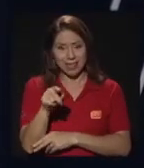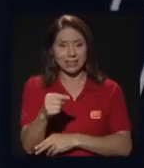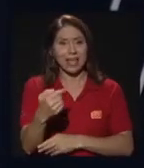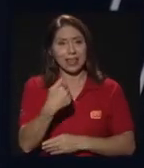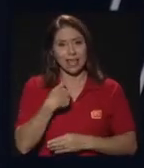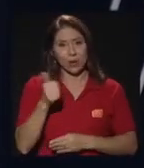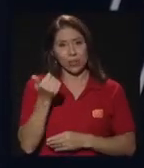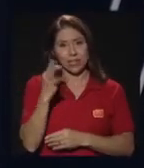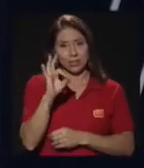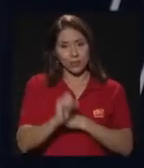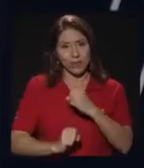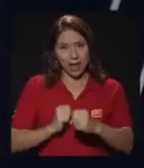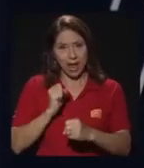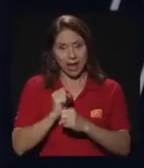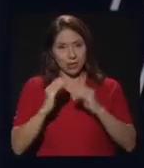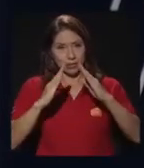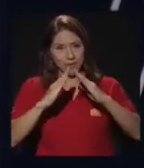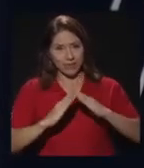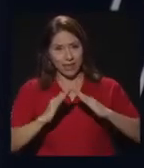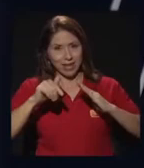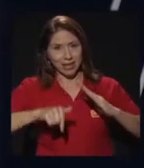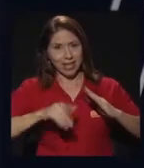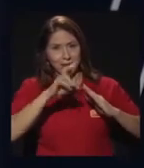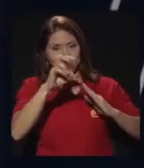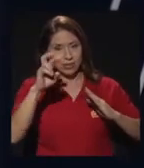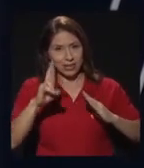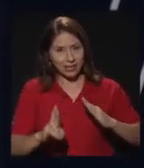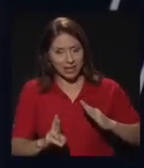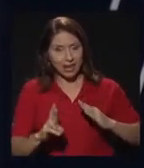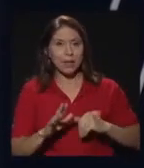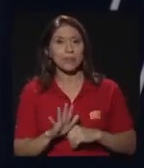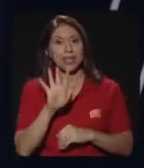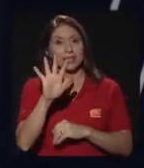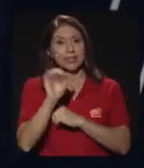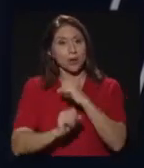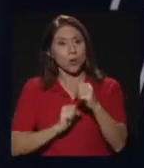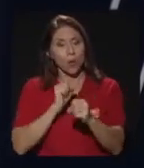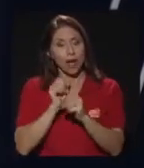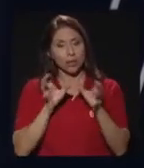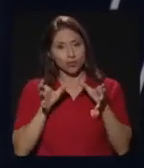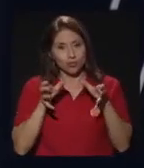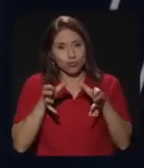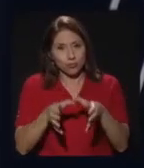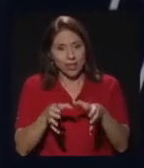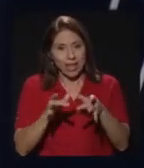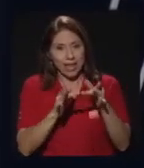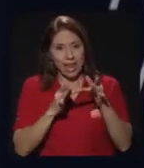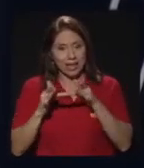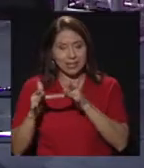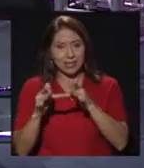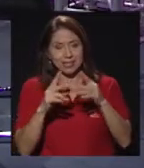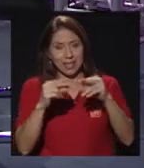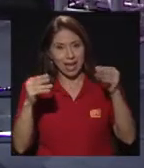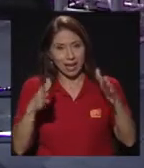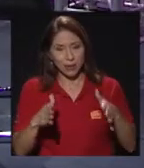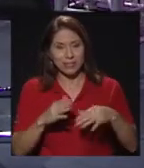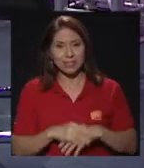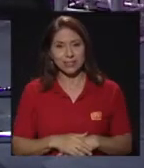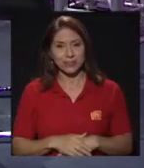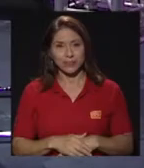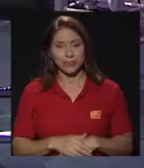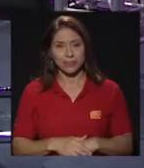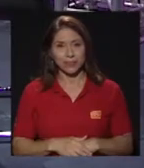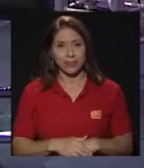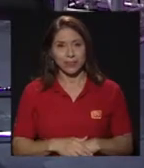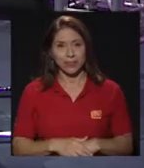tengo 19 años de vivir aquí en Costa Rica y 5 años de pertenecer a Enlaces Nicaragüense. Hola.